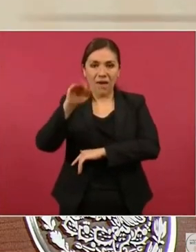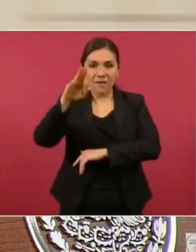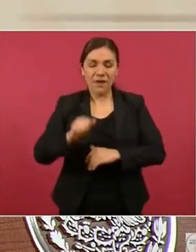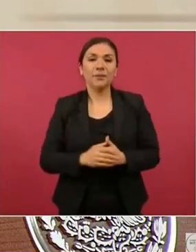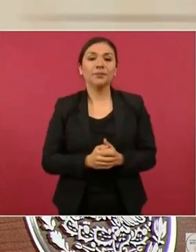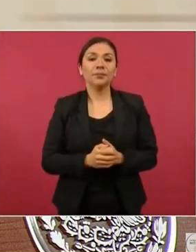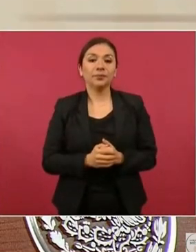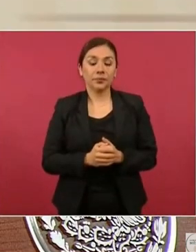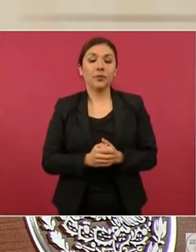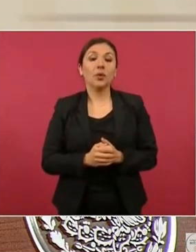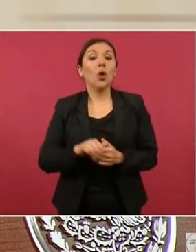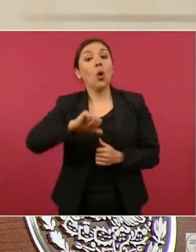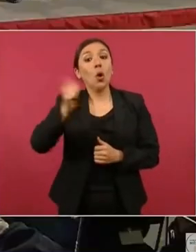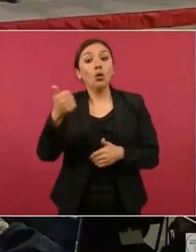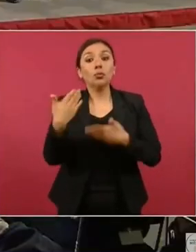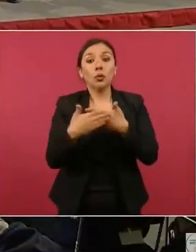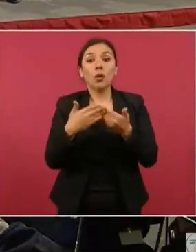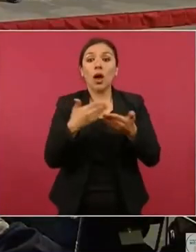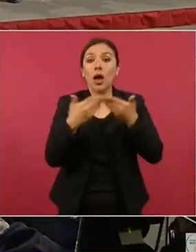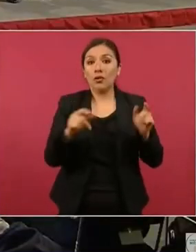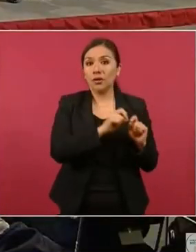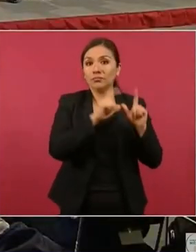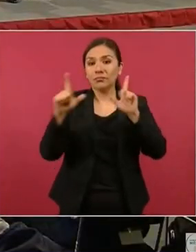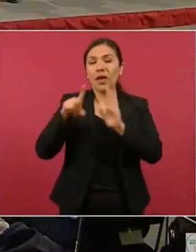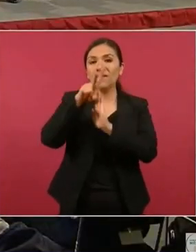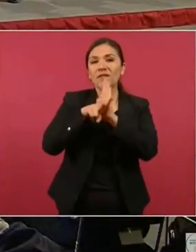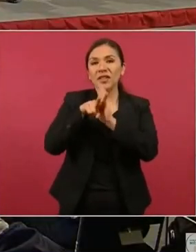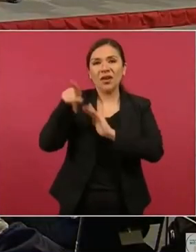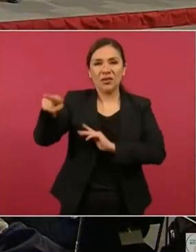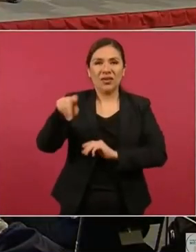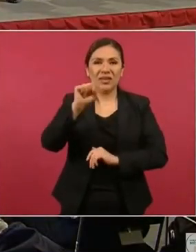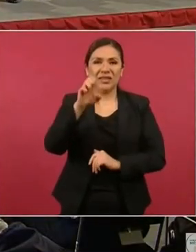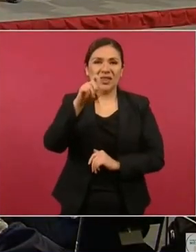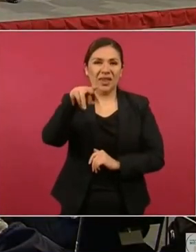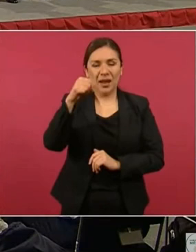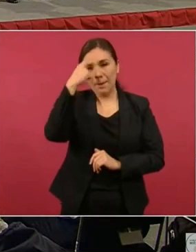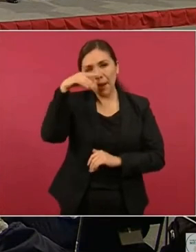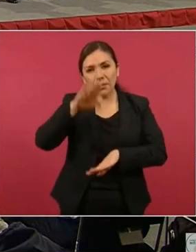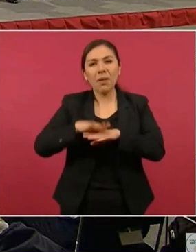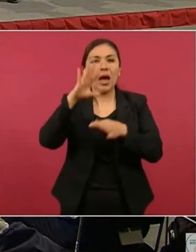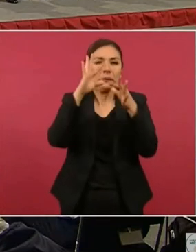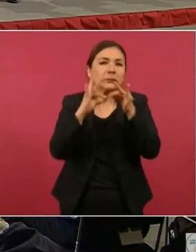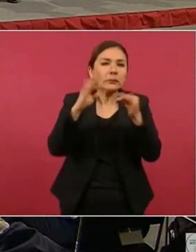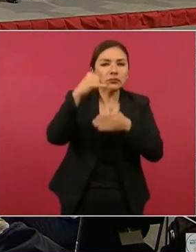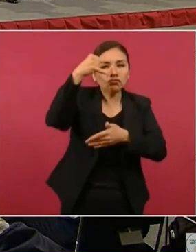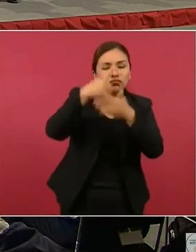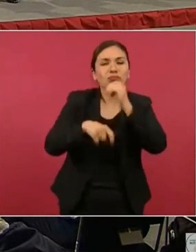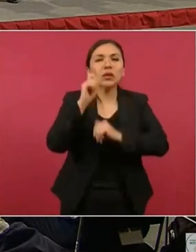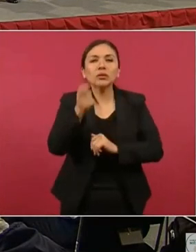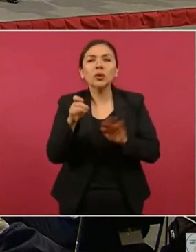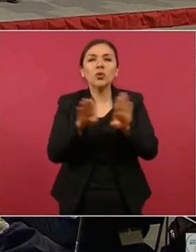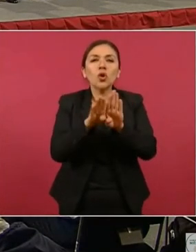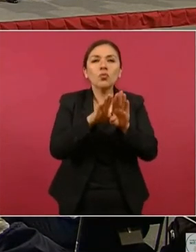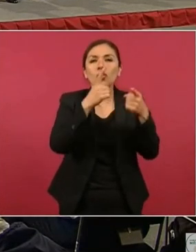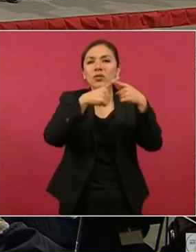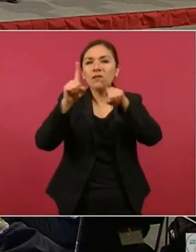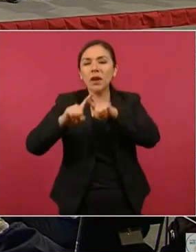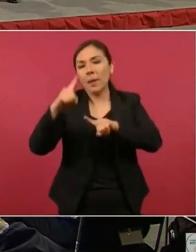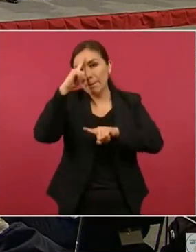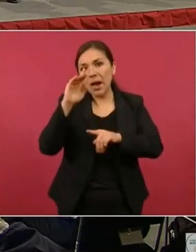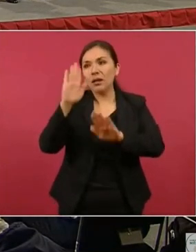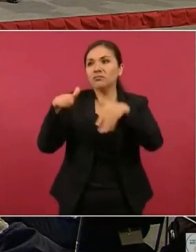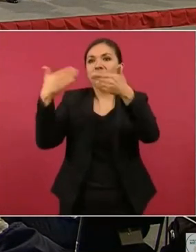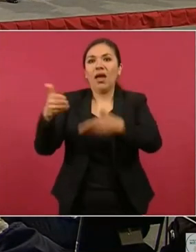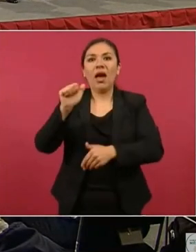Lo siguiente sería, presidente, hacer el video de la Secretaría de la Defensa en donde explica los de distintos puntos cómo llegar a la